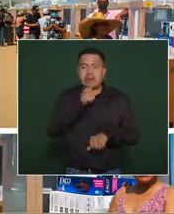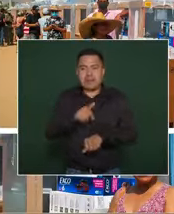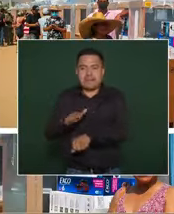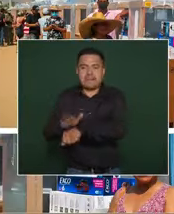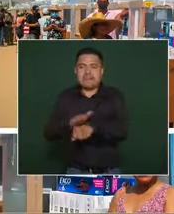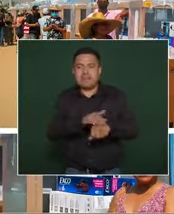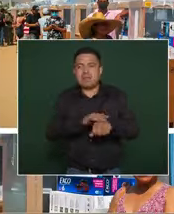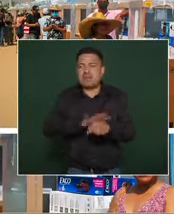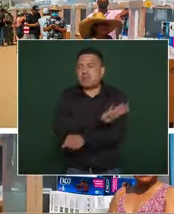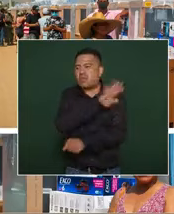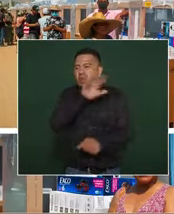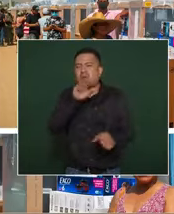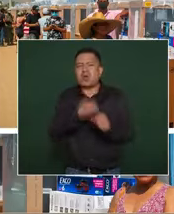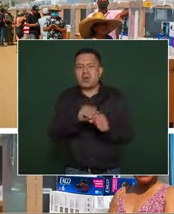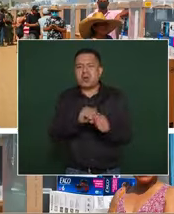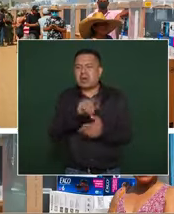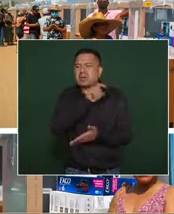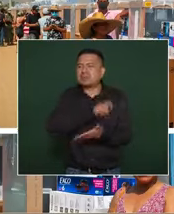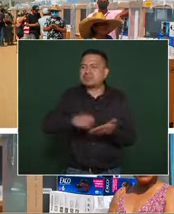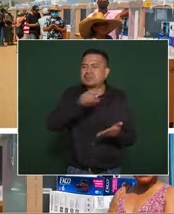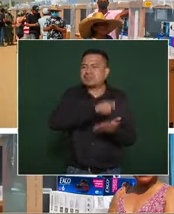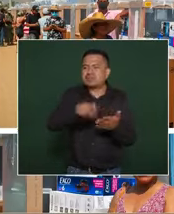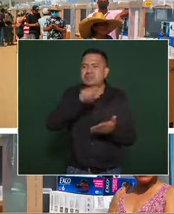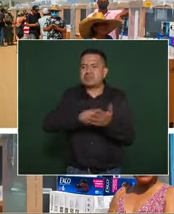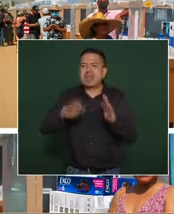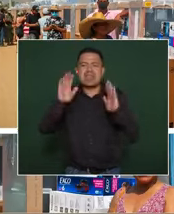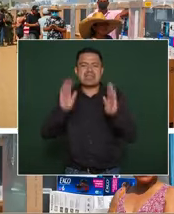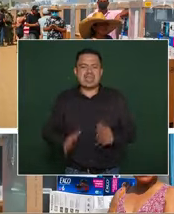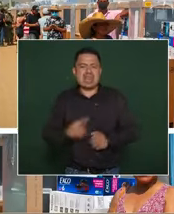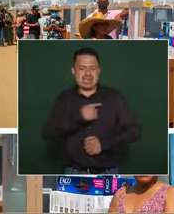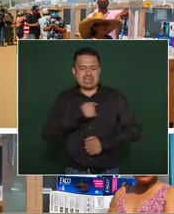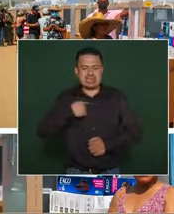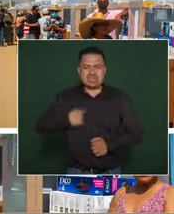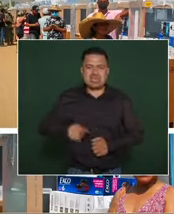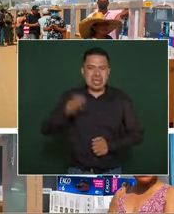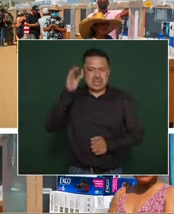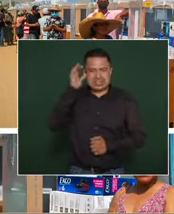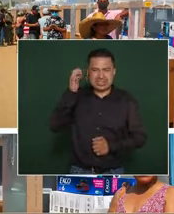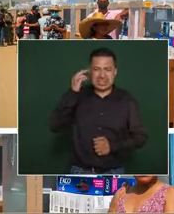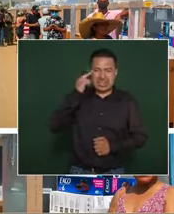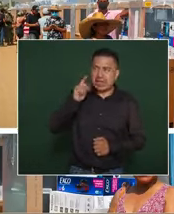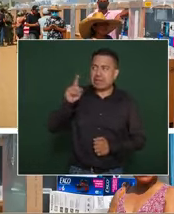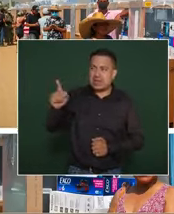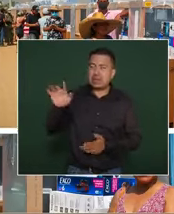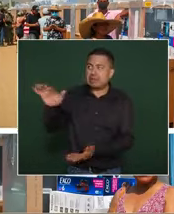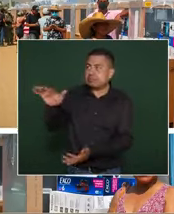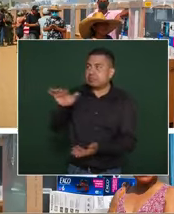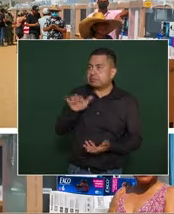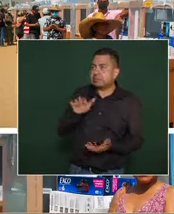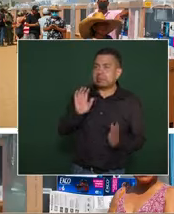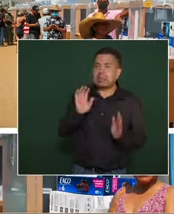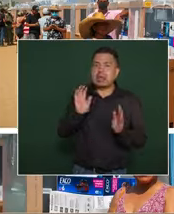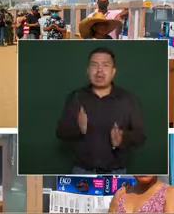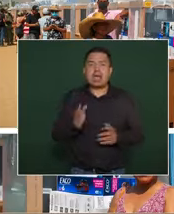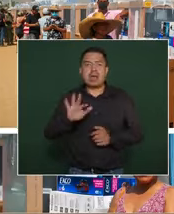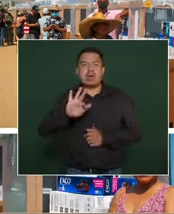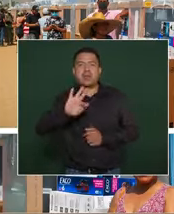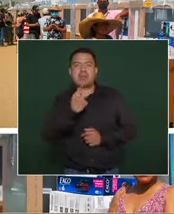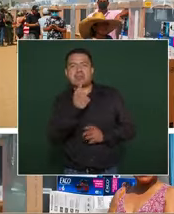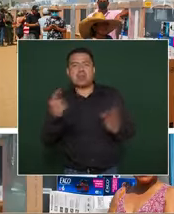los enseres que se adquirieron en China, se han recibido